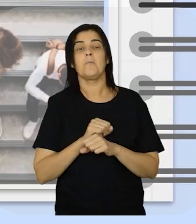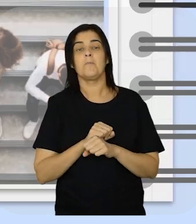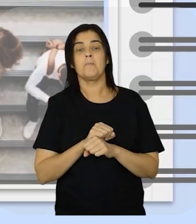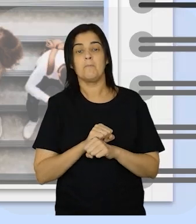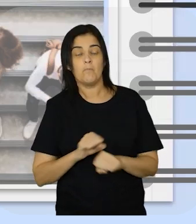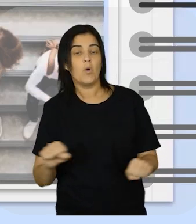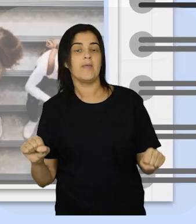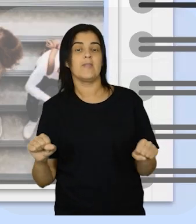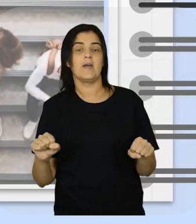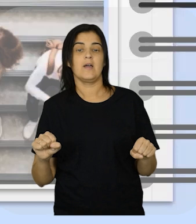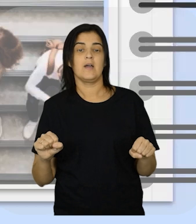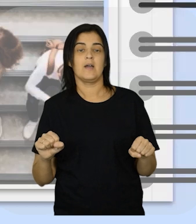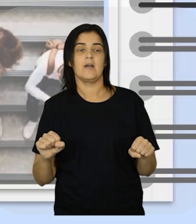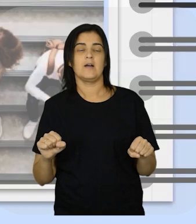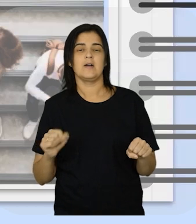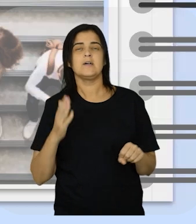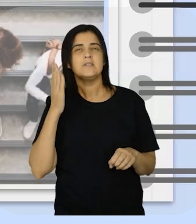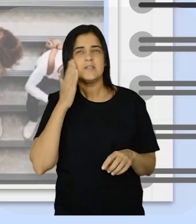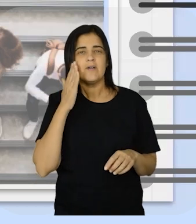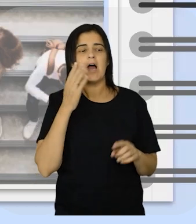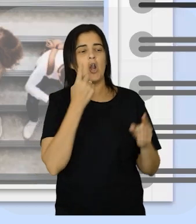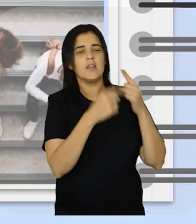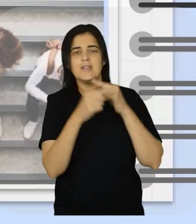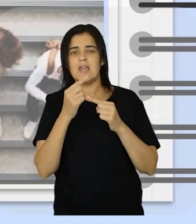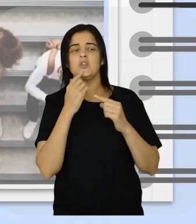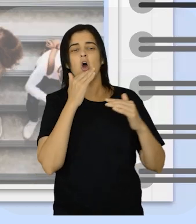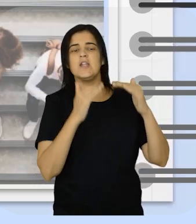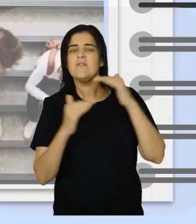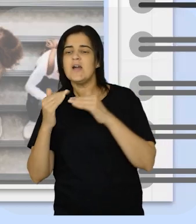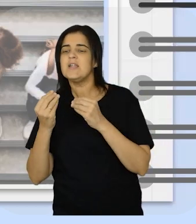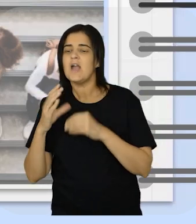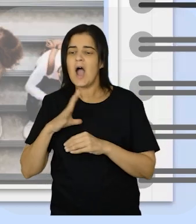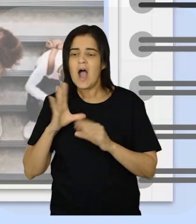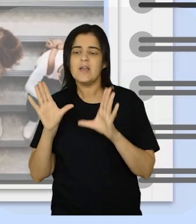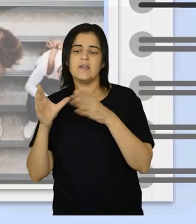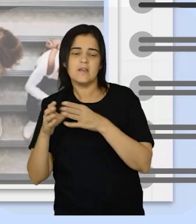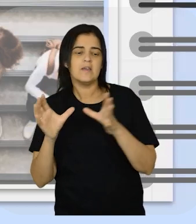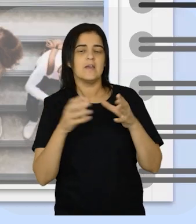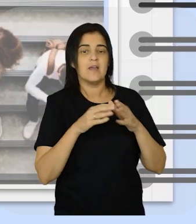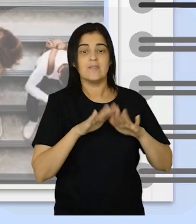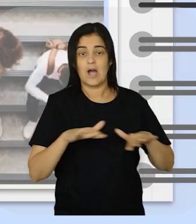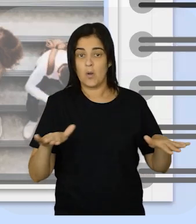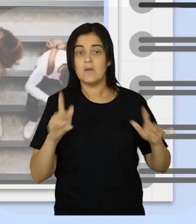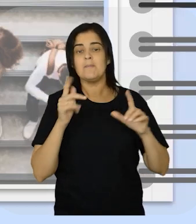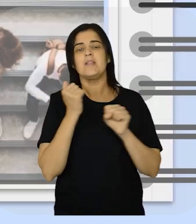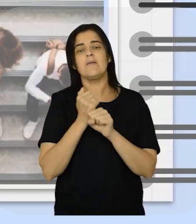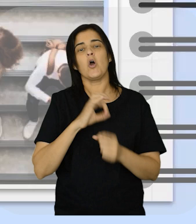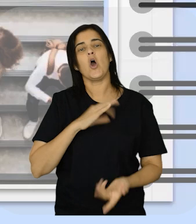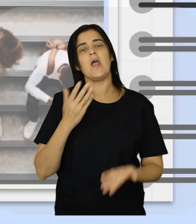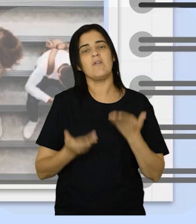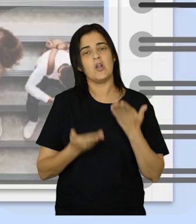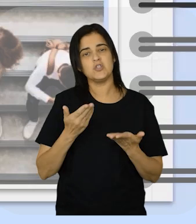justamente podamos tener en cuenta a los distintos niveles de alumnos y también trabajar con la evaluación